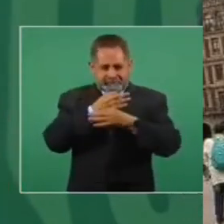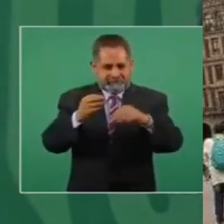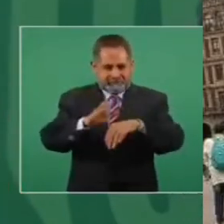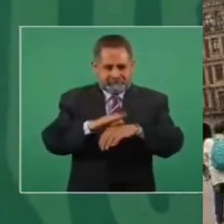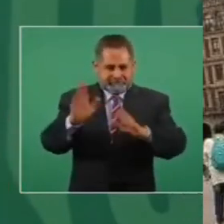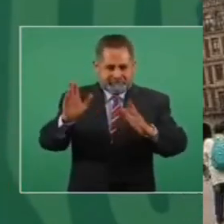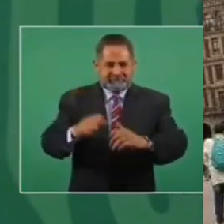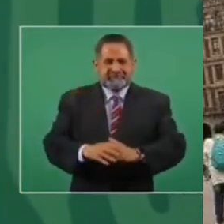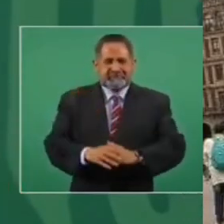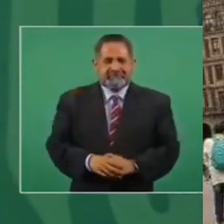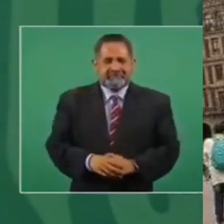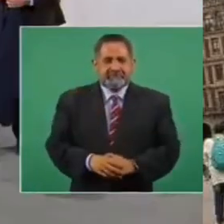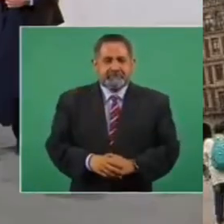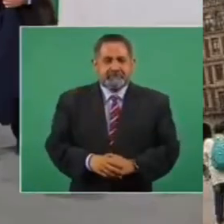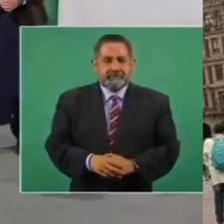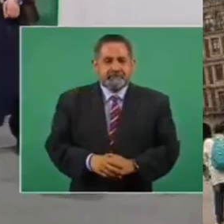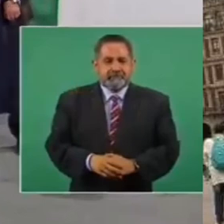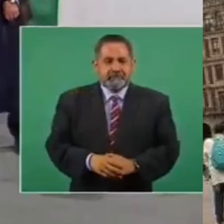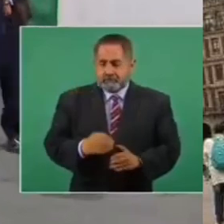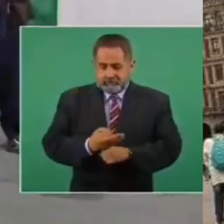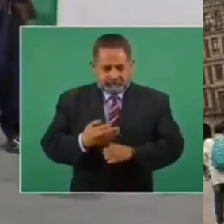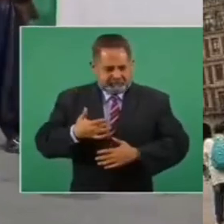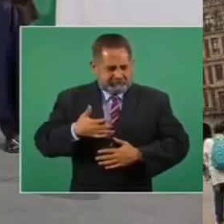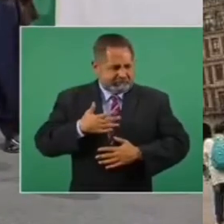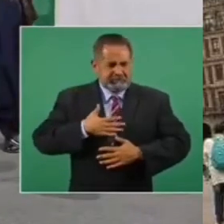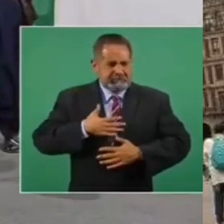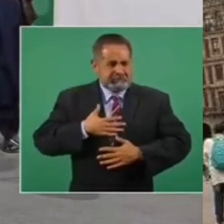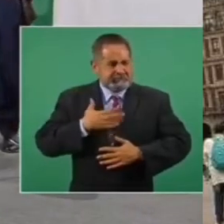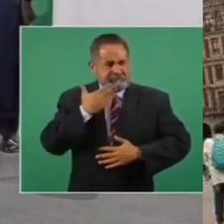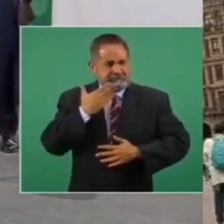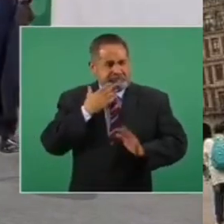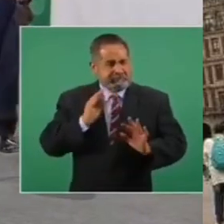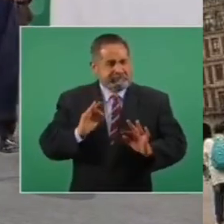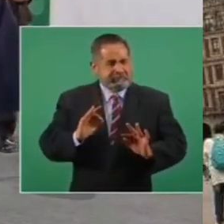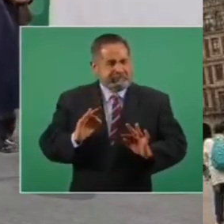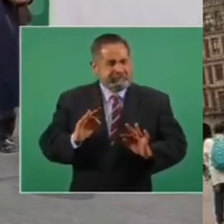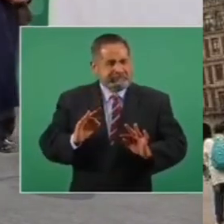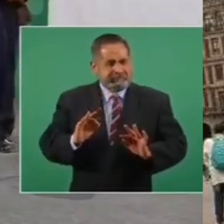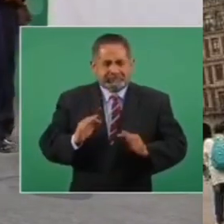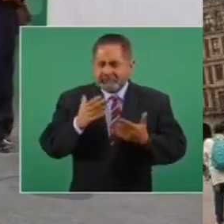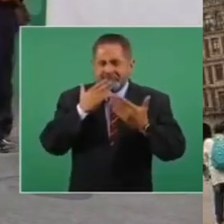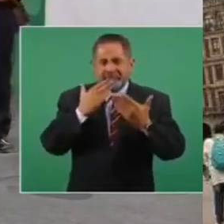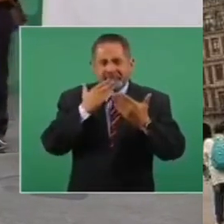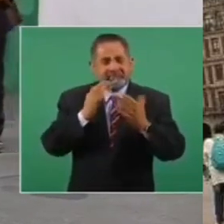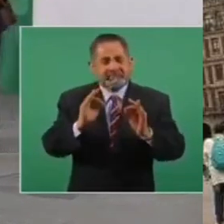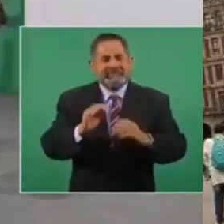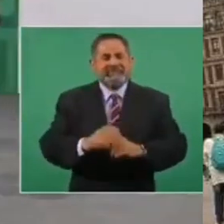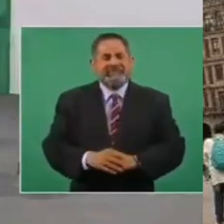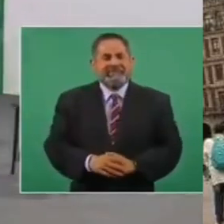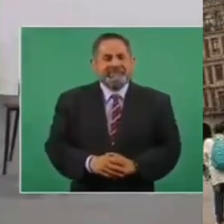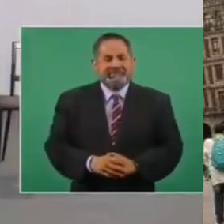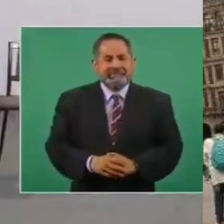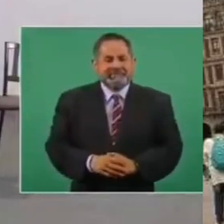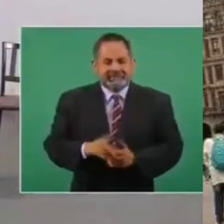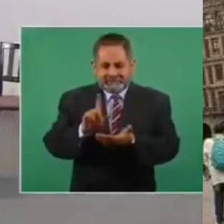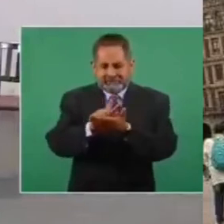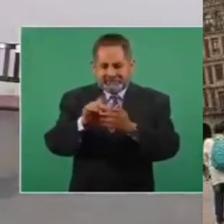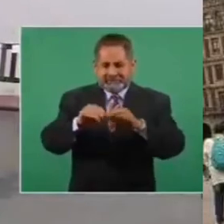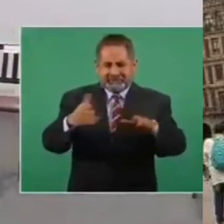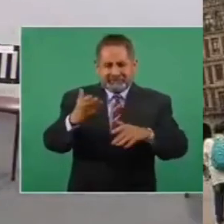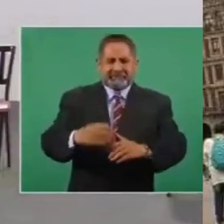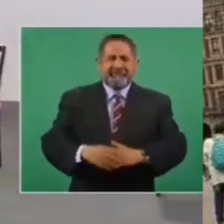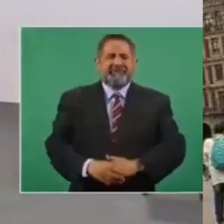informo. Ahora estoy muy bien. Bien, bien. En un tweet.